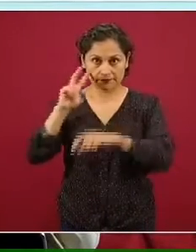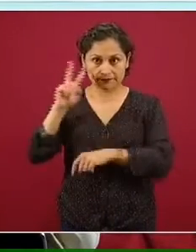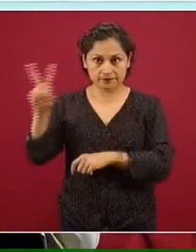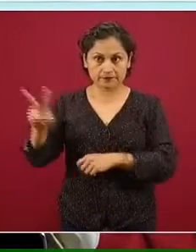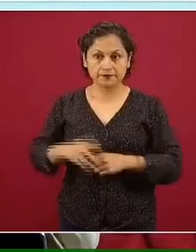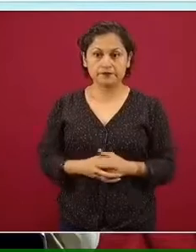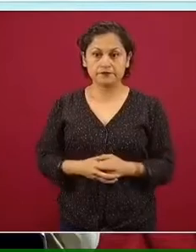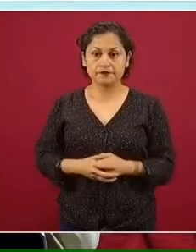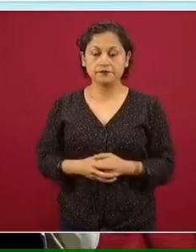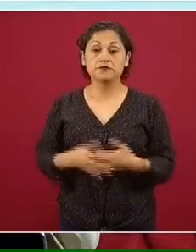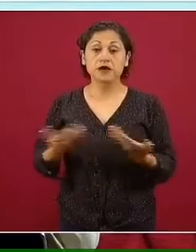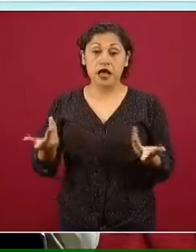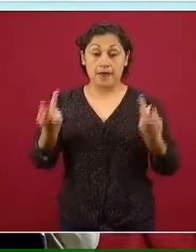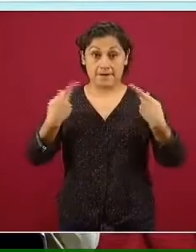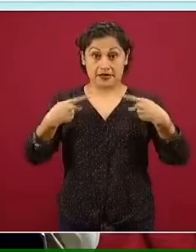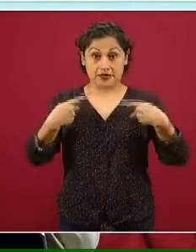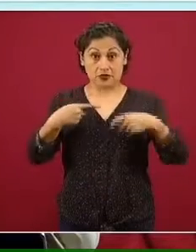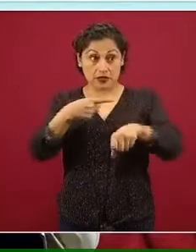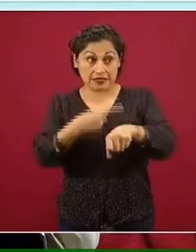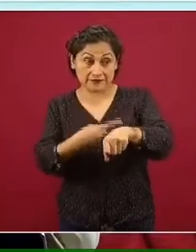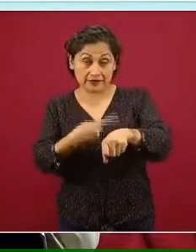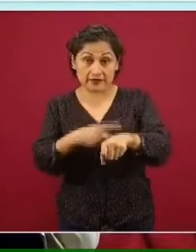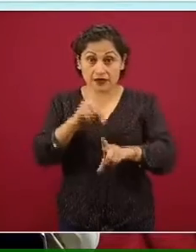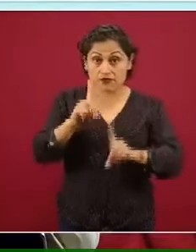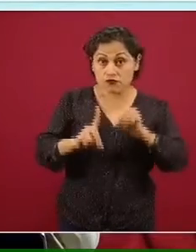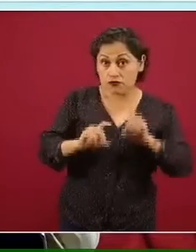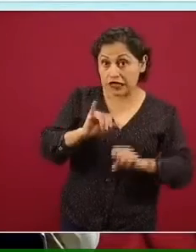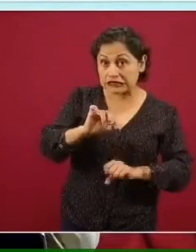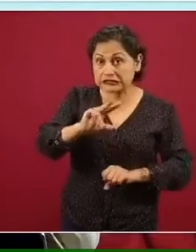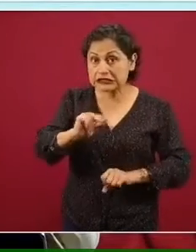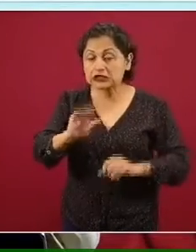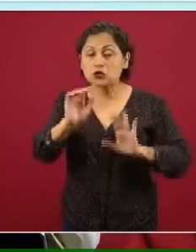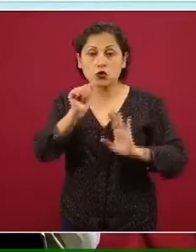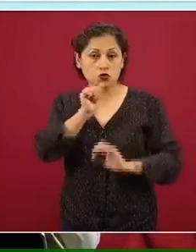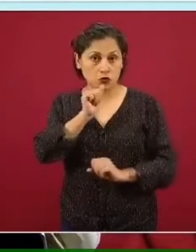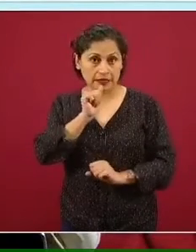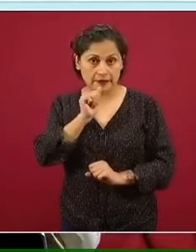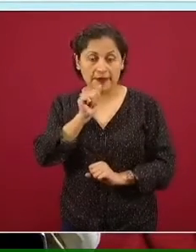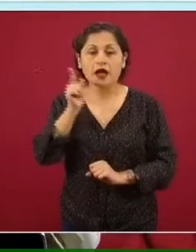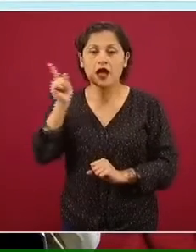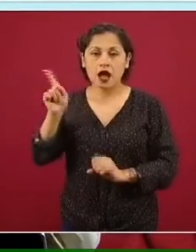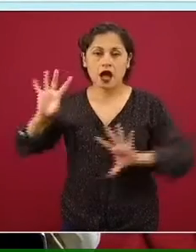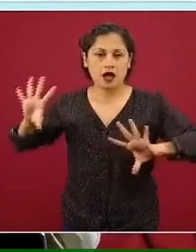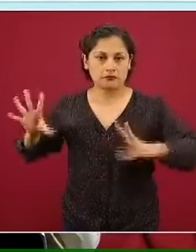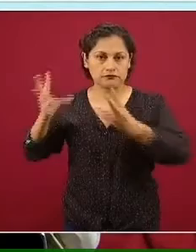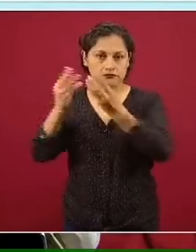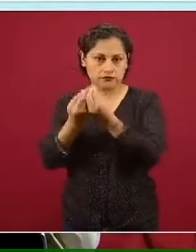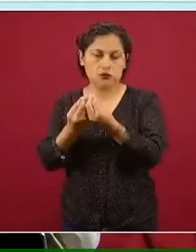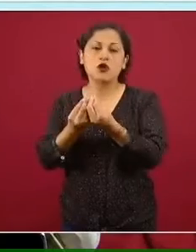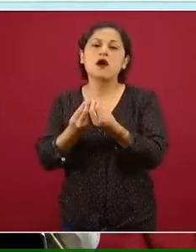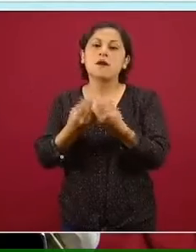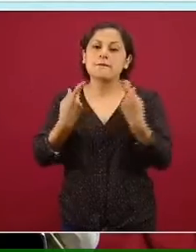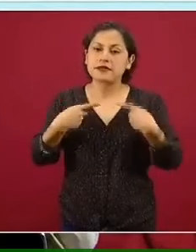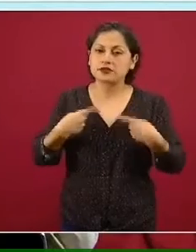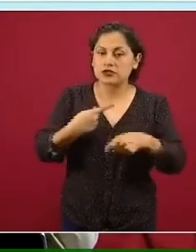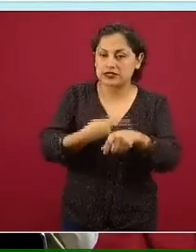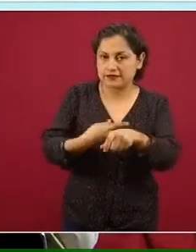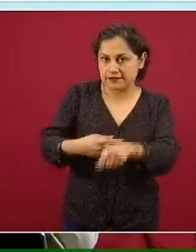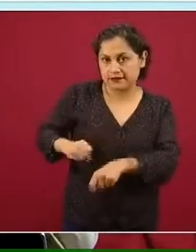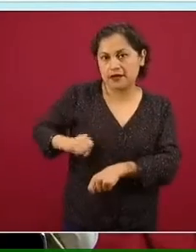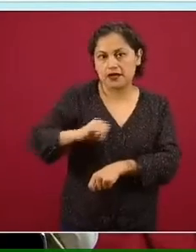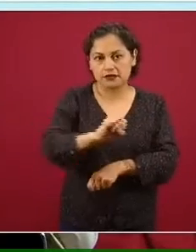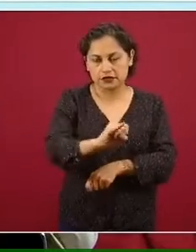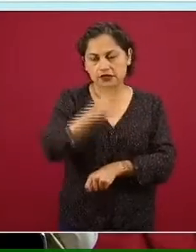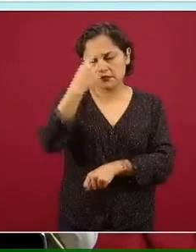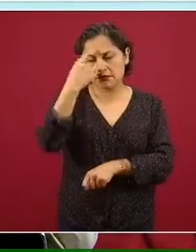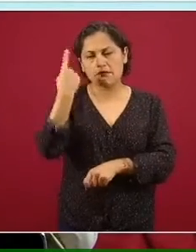como tenemos estos casos aún sospechosos, vamos a incorporarlos y sumarlos a los casos confirmados en relación a su porcentaje